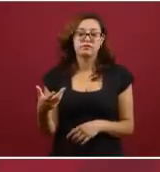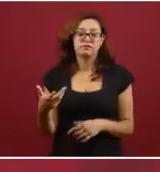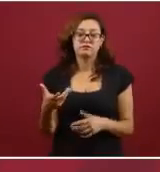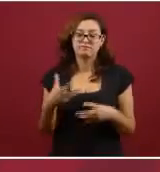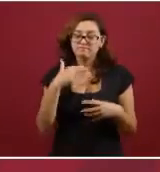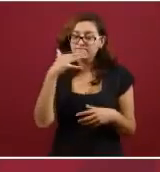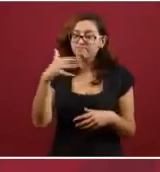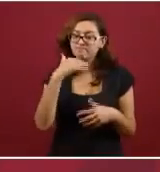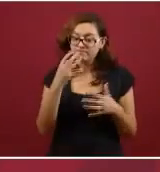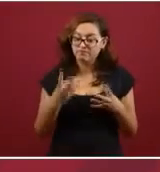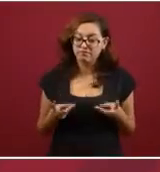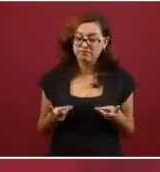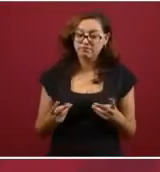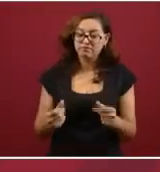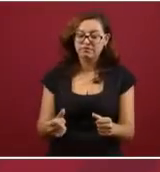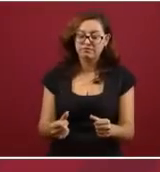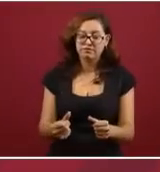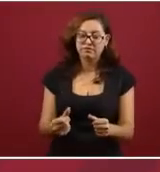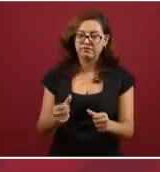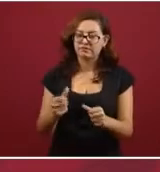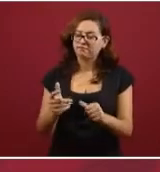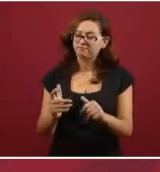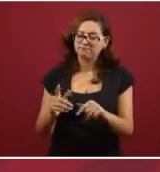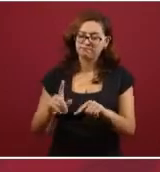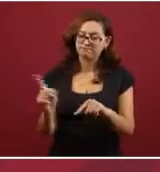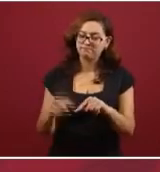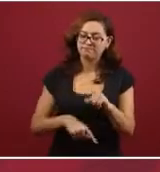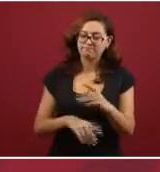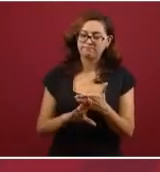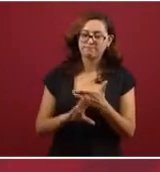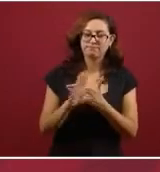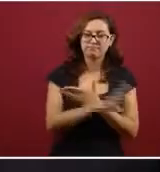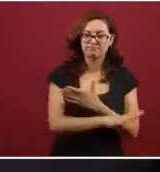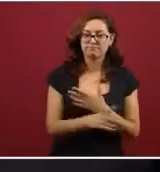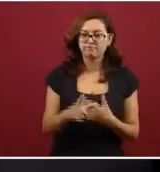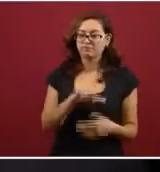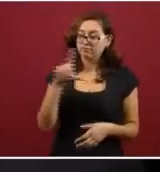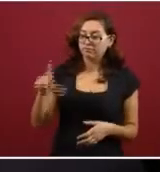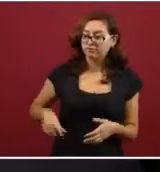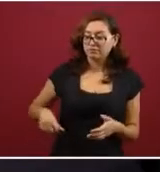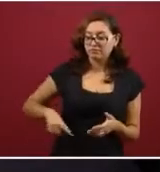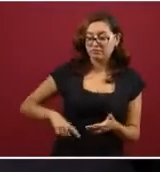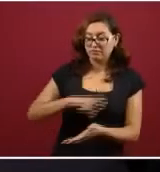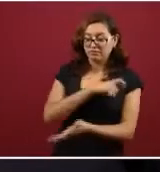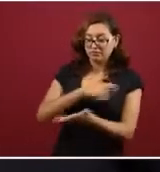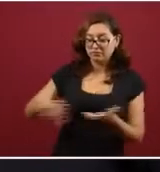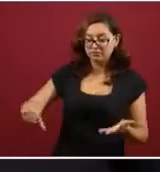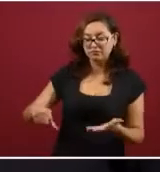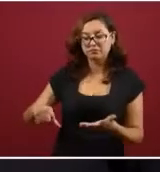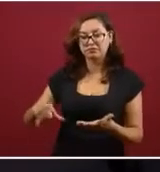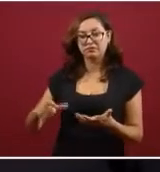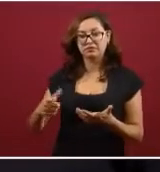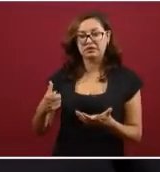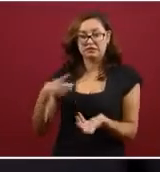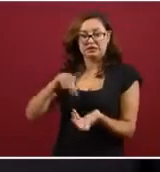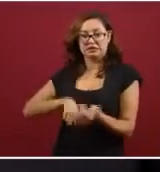la corrupción en compras de gobierno. Se tomó la decisión de